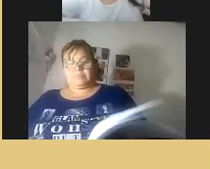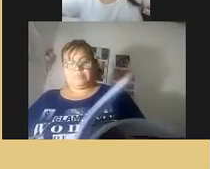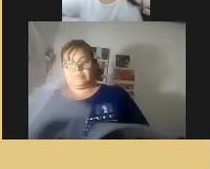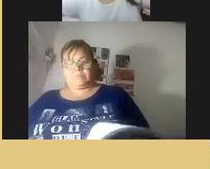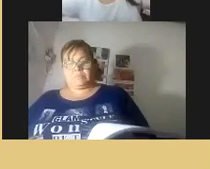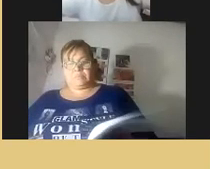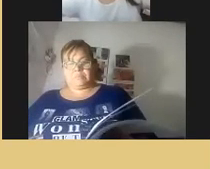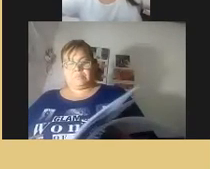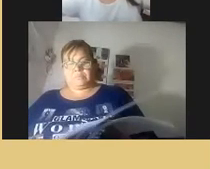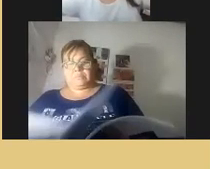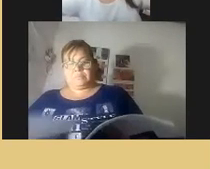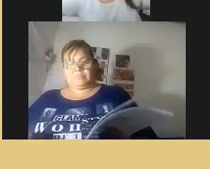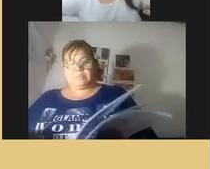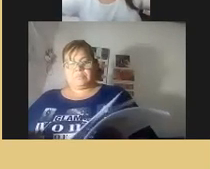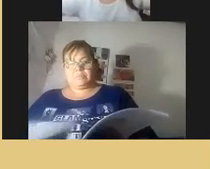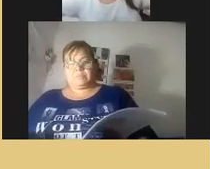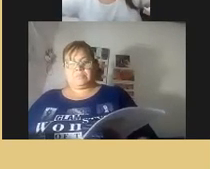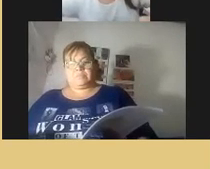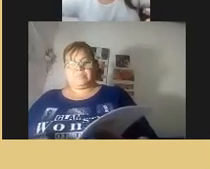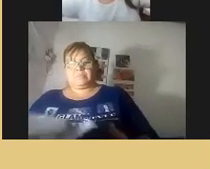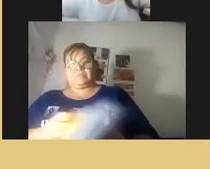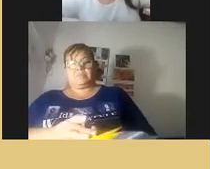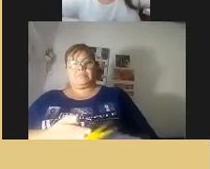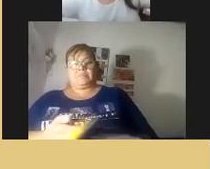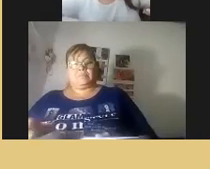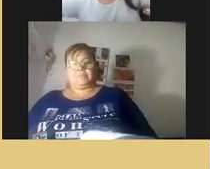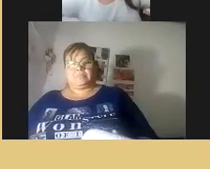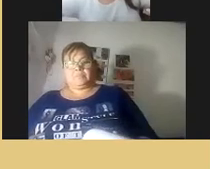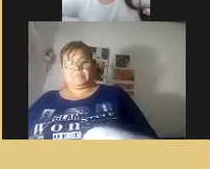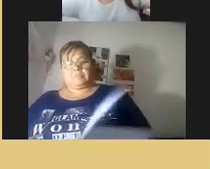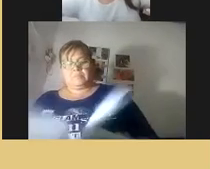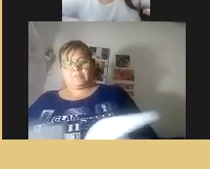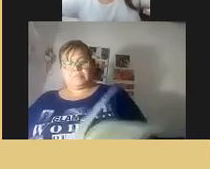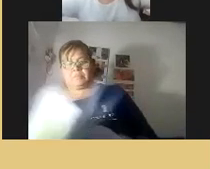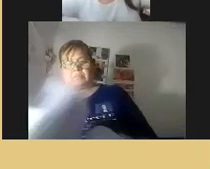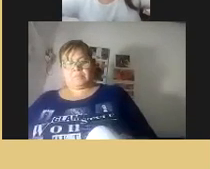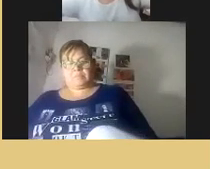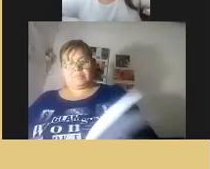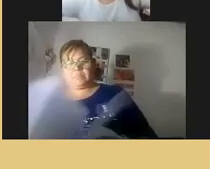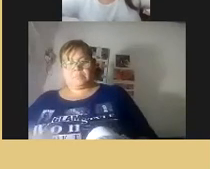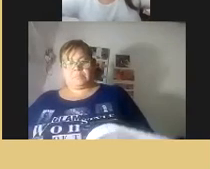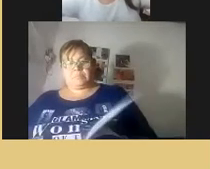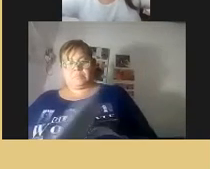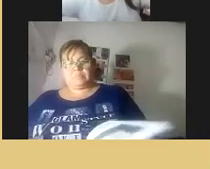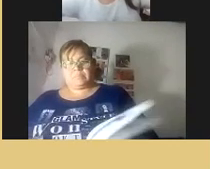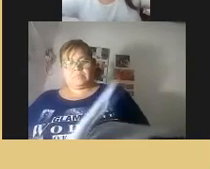no resiste las fuerzas mecánicas al doblarse. Pero el tejido óseo está tan